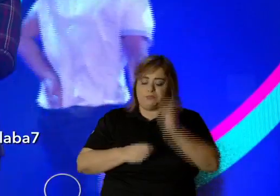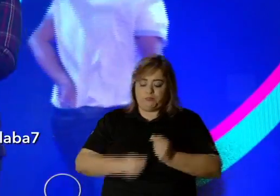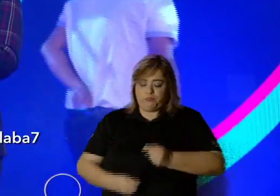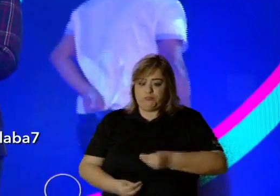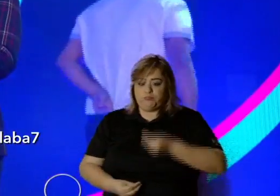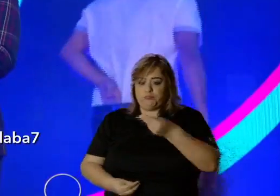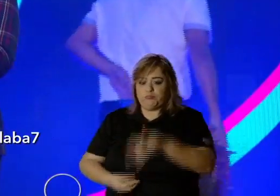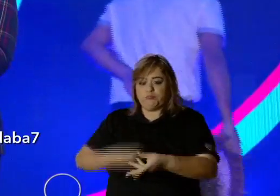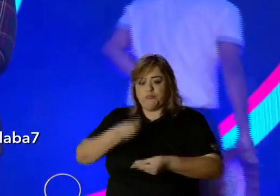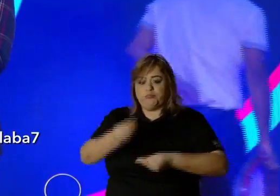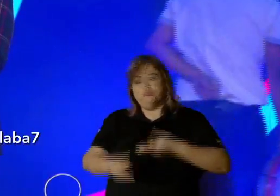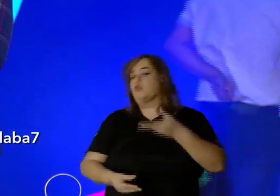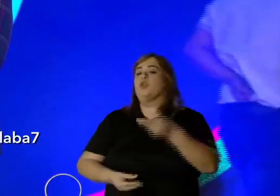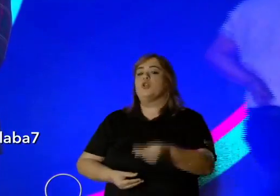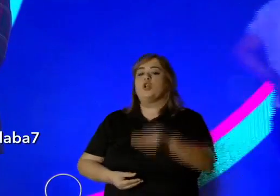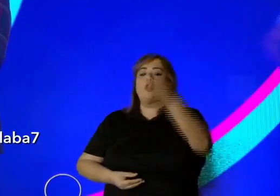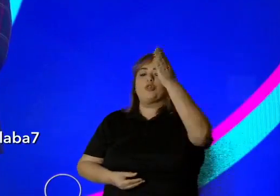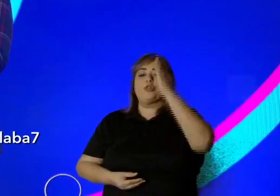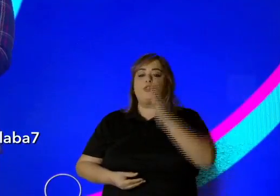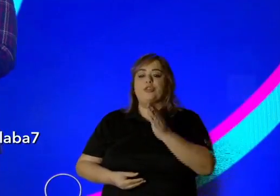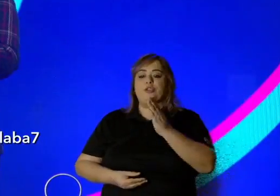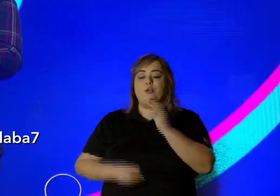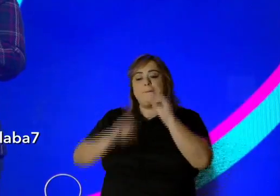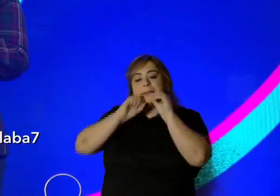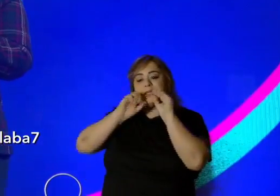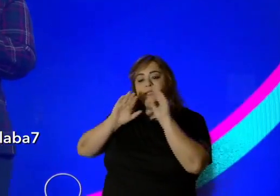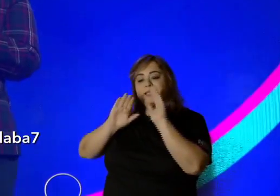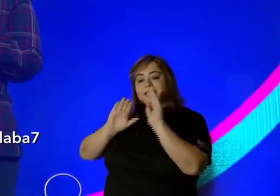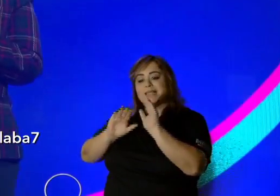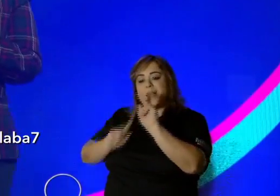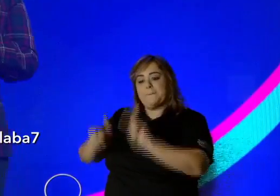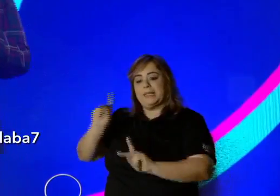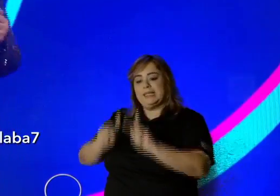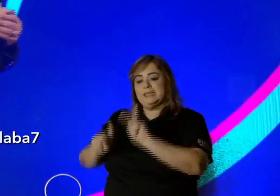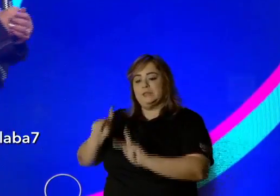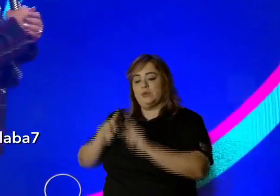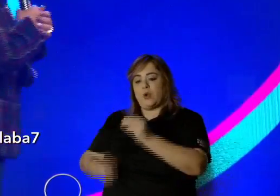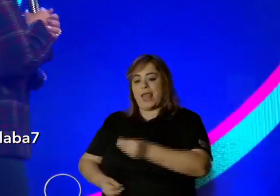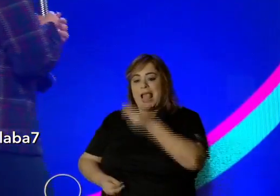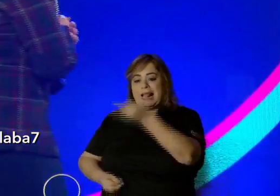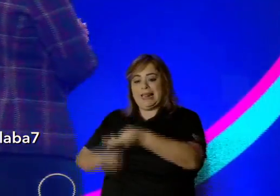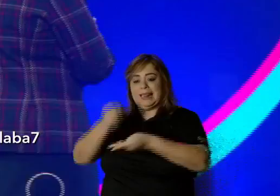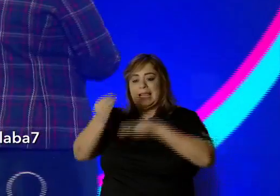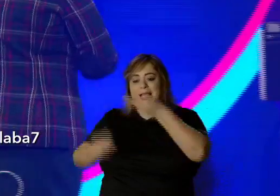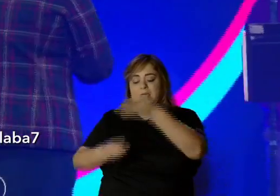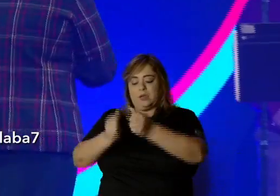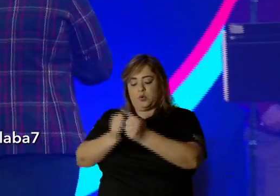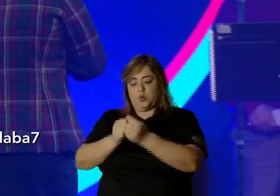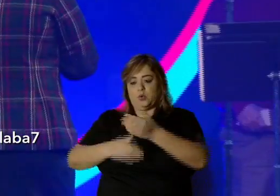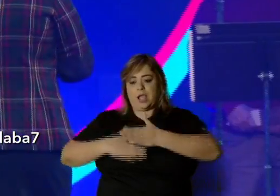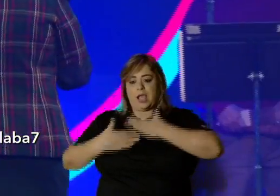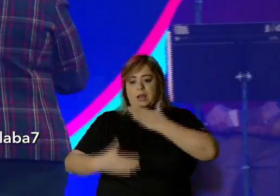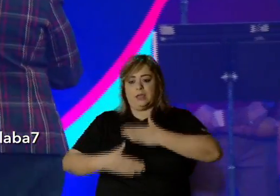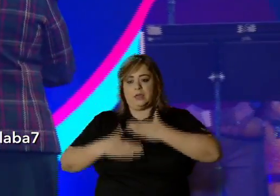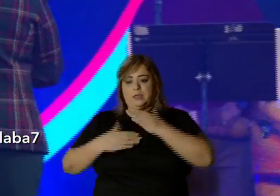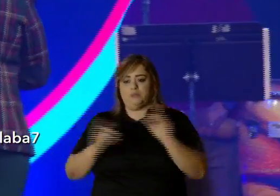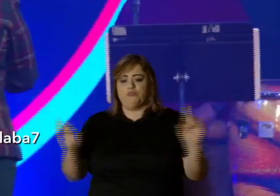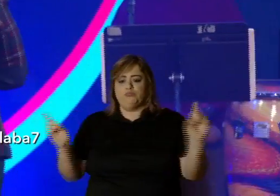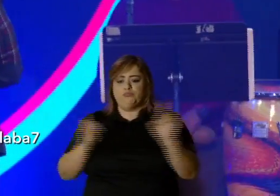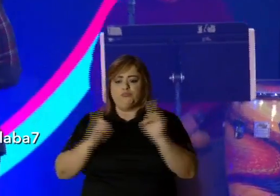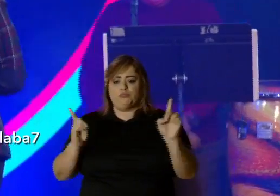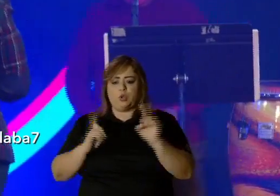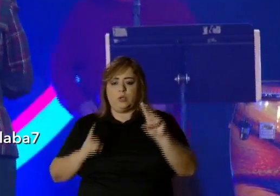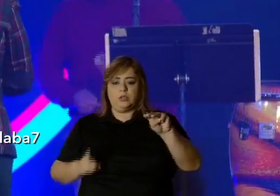porque Dios bendice al dador alegre. Nadie se quede sin ofrendar. Y alaba. ¿Dónde está Manuel?